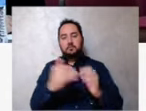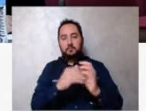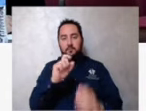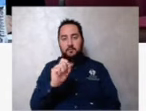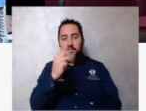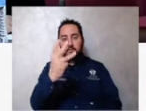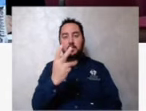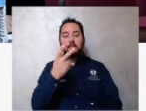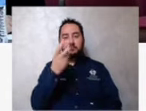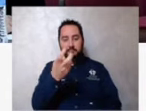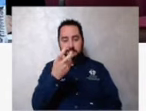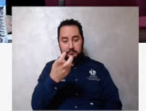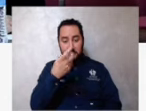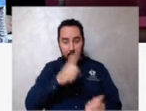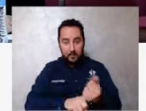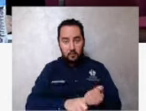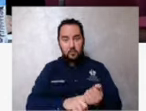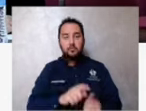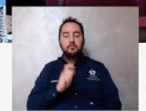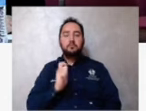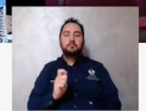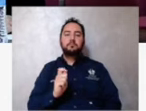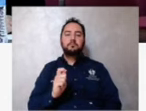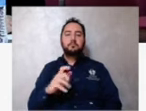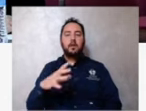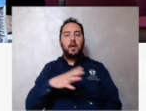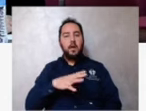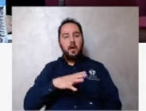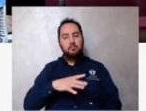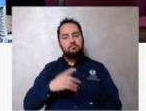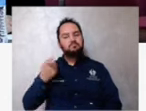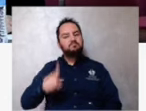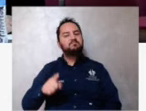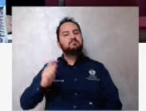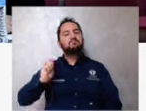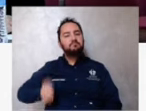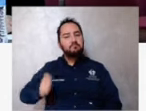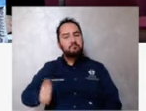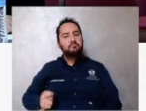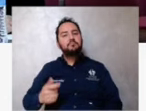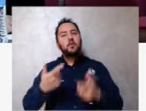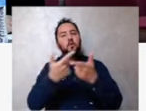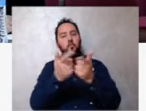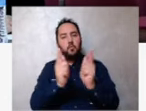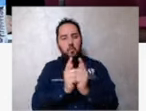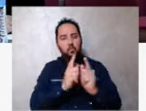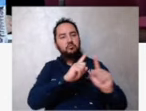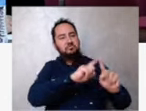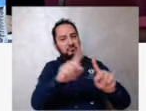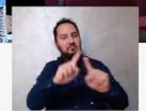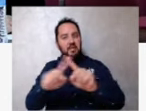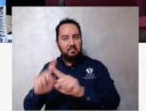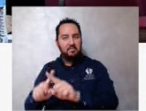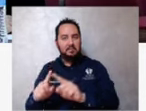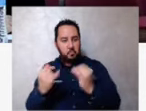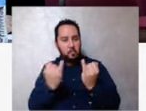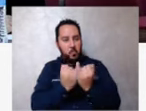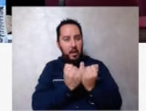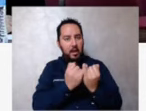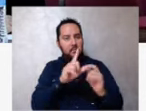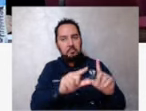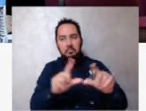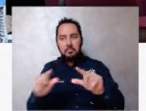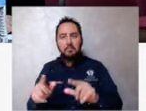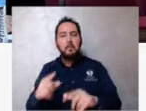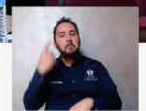JDC-6/2023 de este tribunal, se plantea extender los efectos ordenados a los distintos grupos en situación de vulnerabilidad en el Estado, a fin